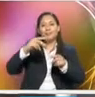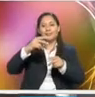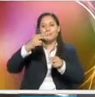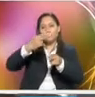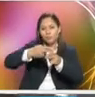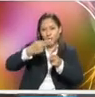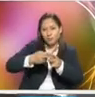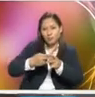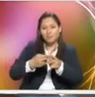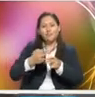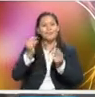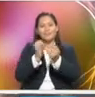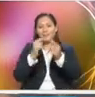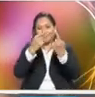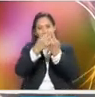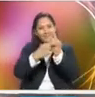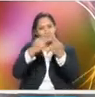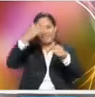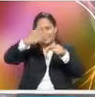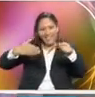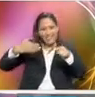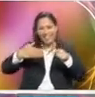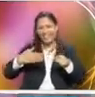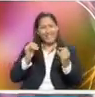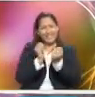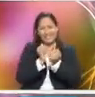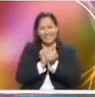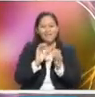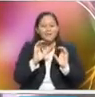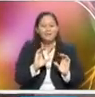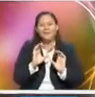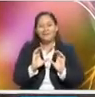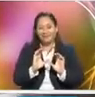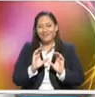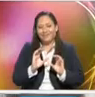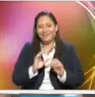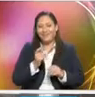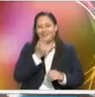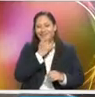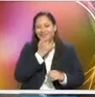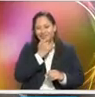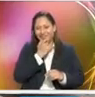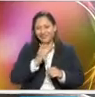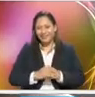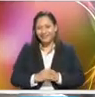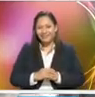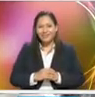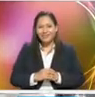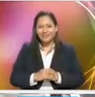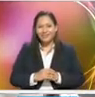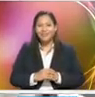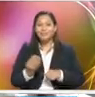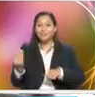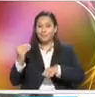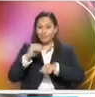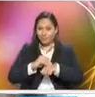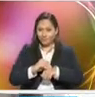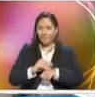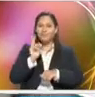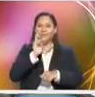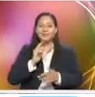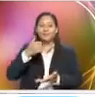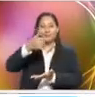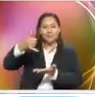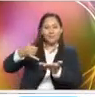ni el dedo, ni nada. Ni- Esas cosas- Por supuesto, esas el dedo cosas tampoco. raras. No. Entonces, bueno, vamos a poner, ayúdame con el